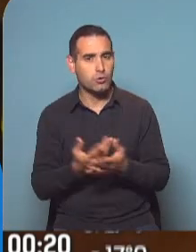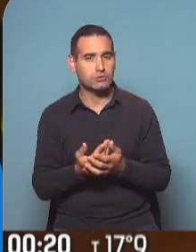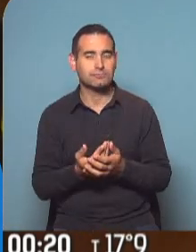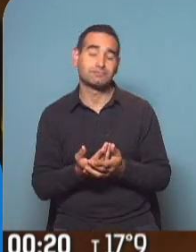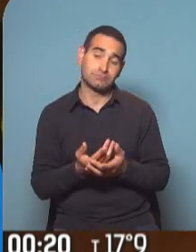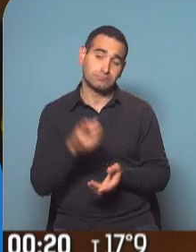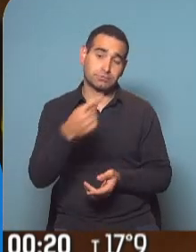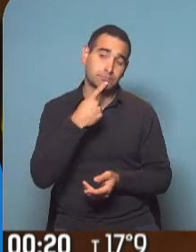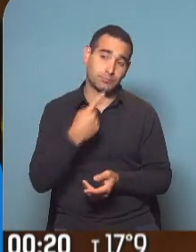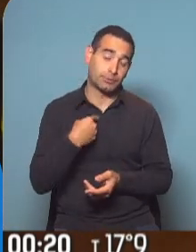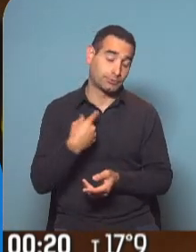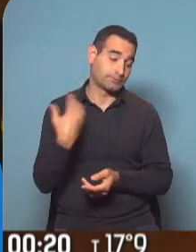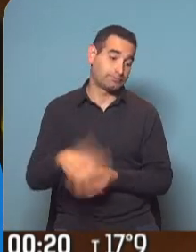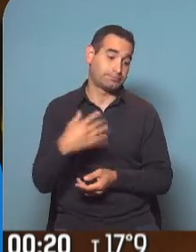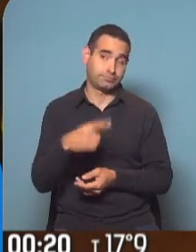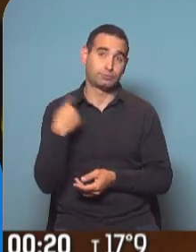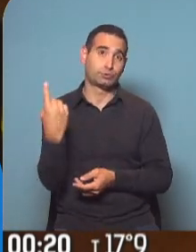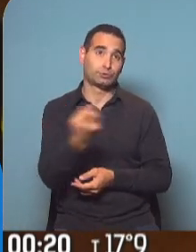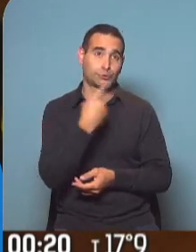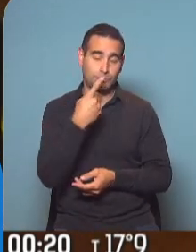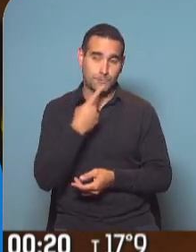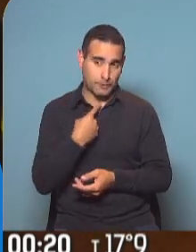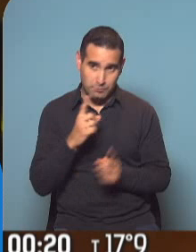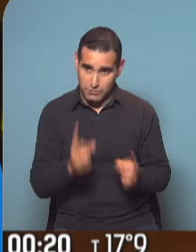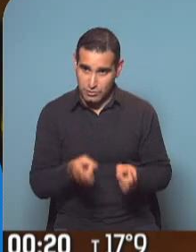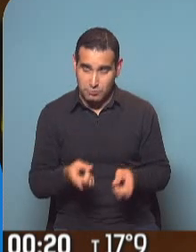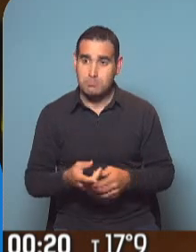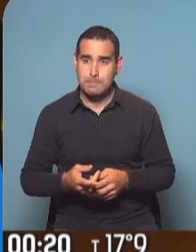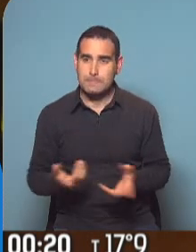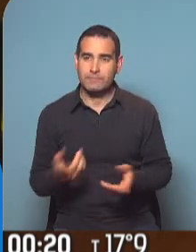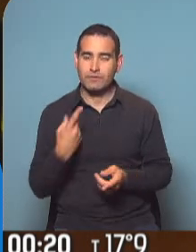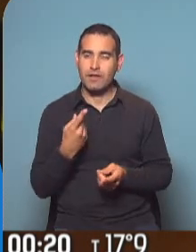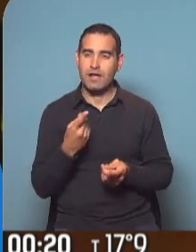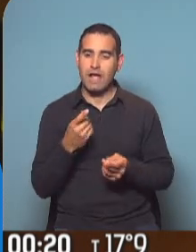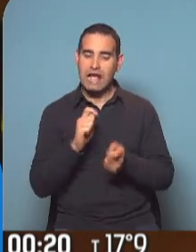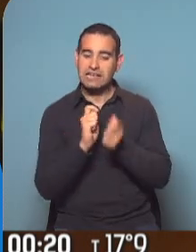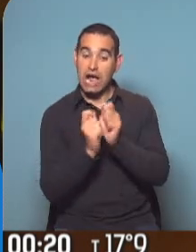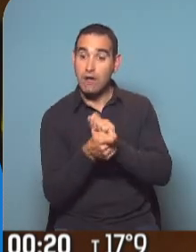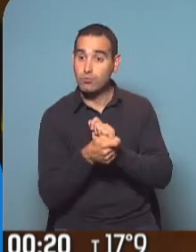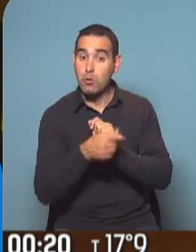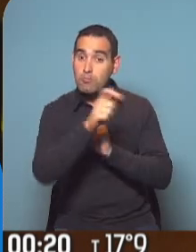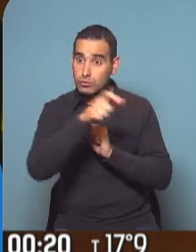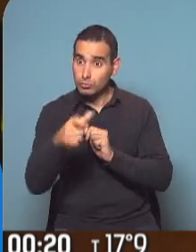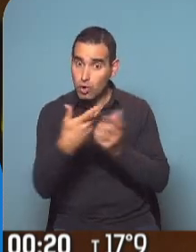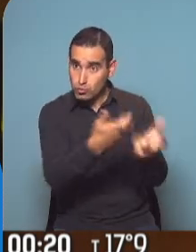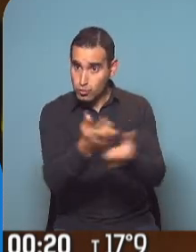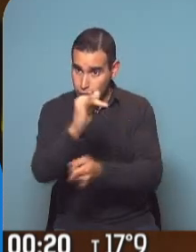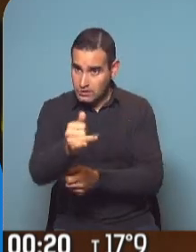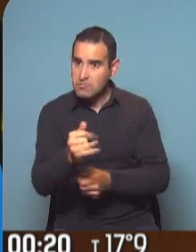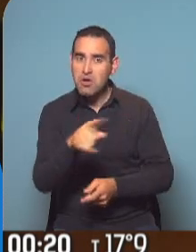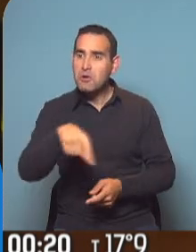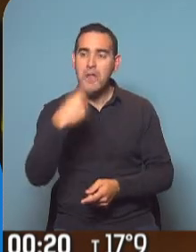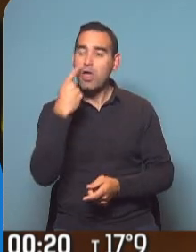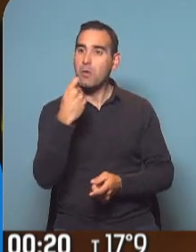la pregunta del millón, ¿no? Porque en realidad las reformas tienen beneficios para muchos que no alcanzan a percibirlo porque no